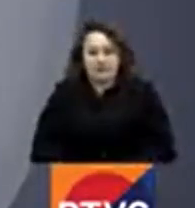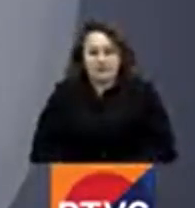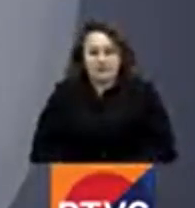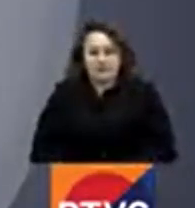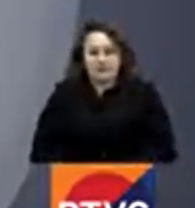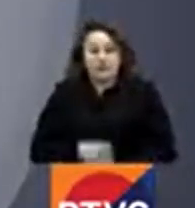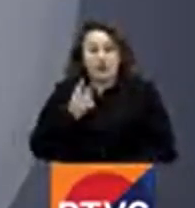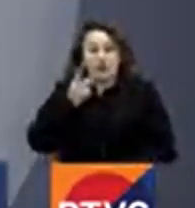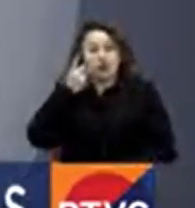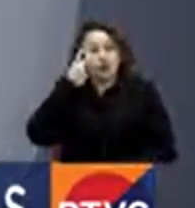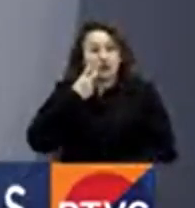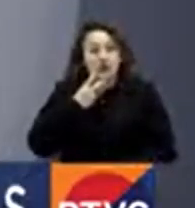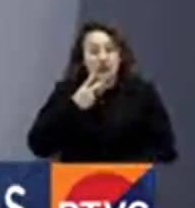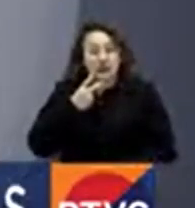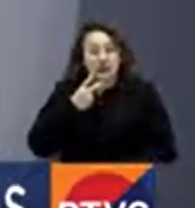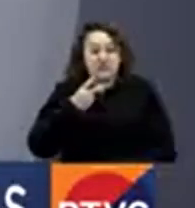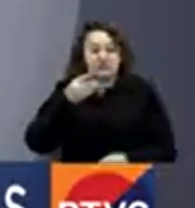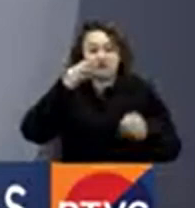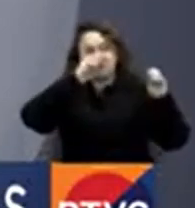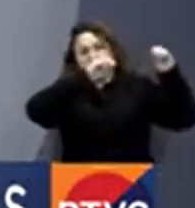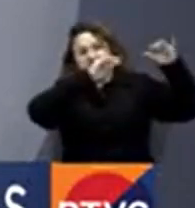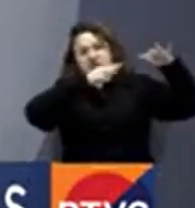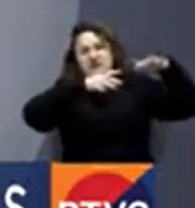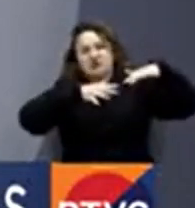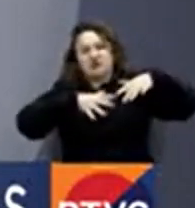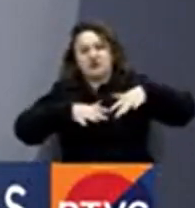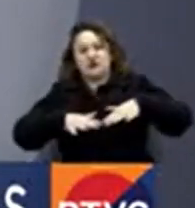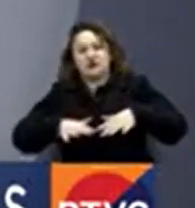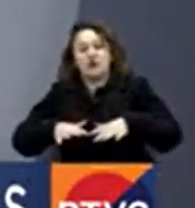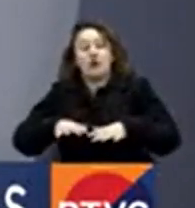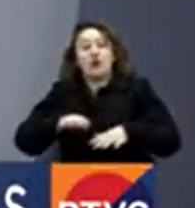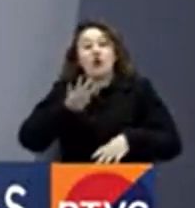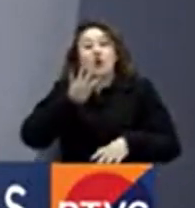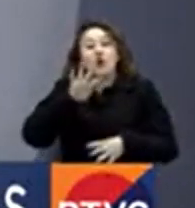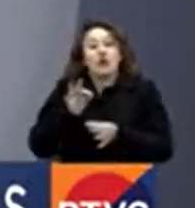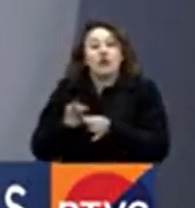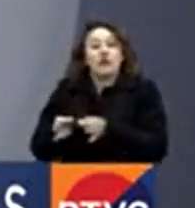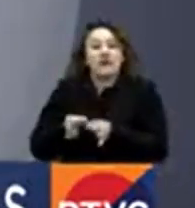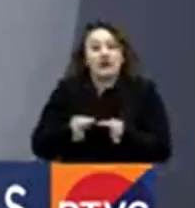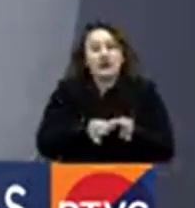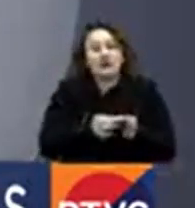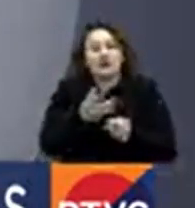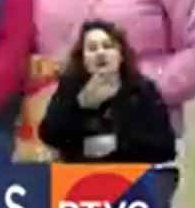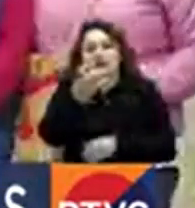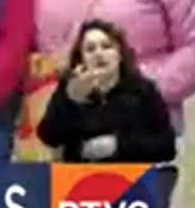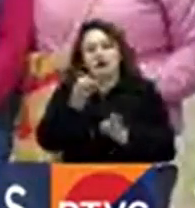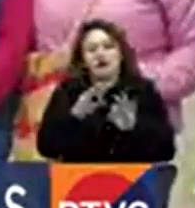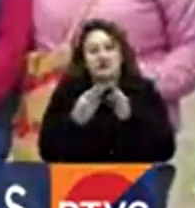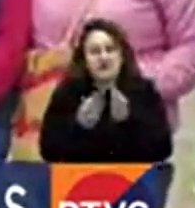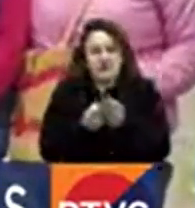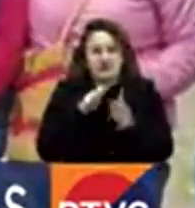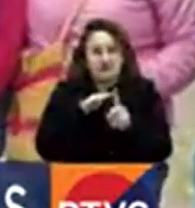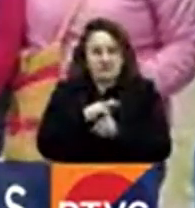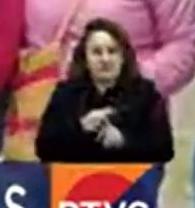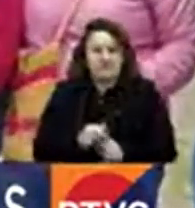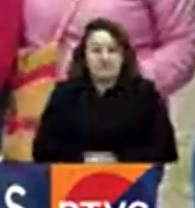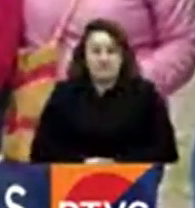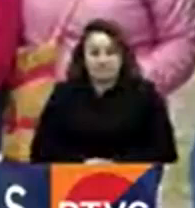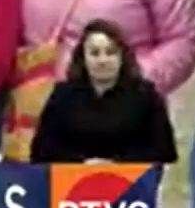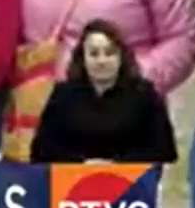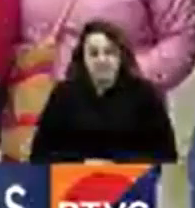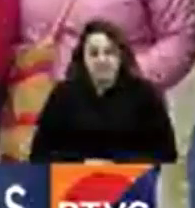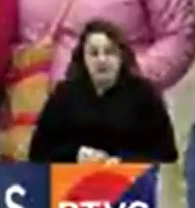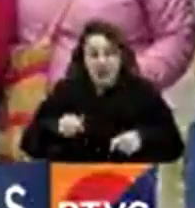2 días duraría la remoción de la tierra que dejó incomunicada 4 veredas y más de 400 familias afectadas. Estamos en el sitio con